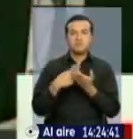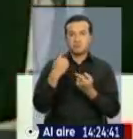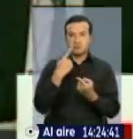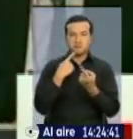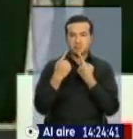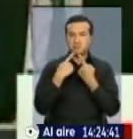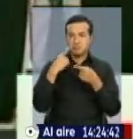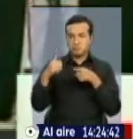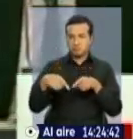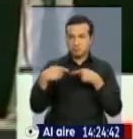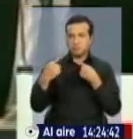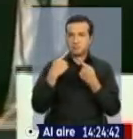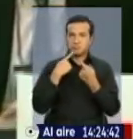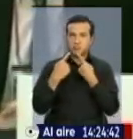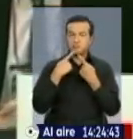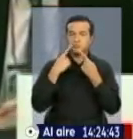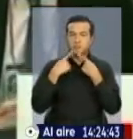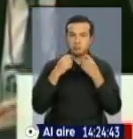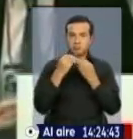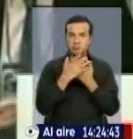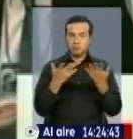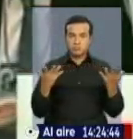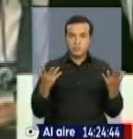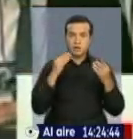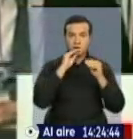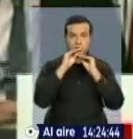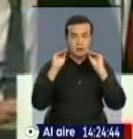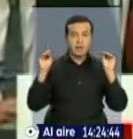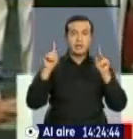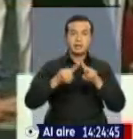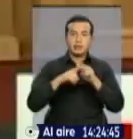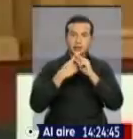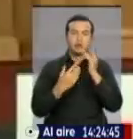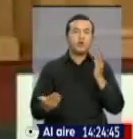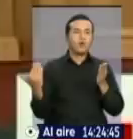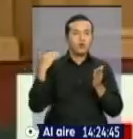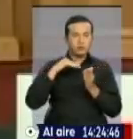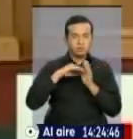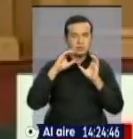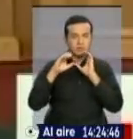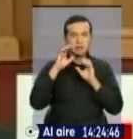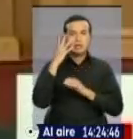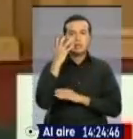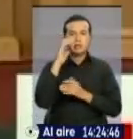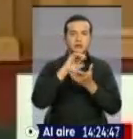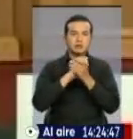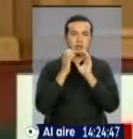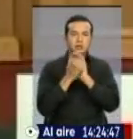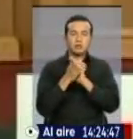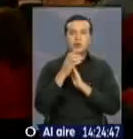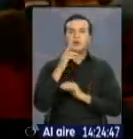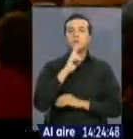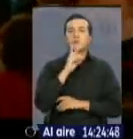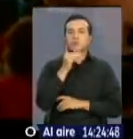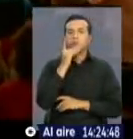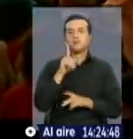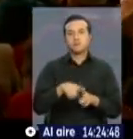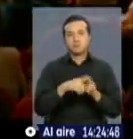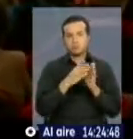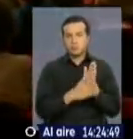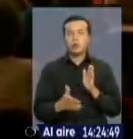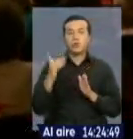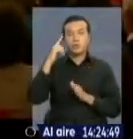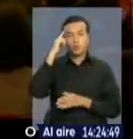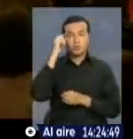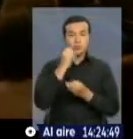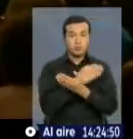la oposición luego de declarar en rueda de prensa el reinicio de conversaciones desde el 15 de noviembre en República Dominicana. El gobierno asegura